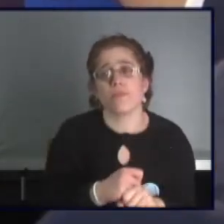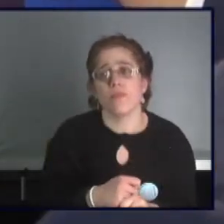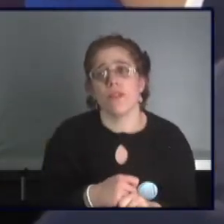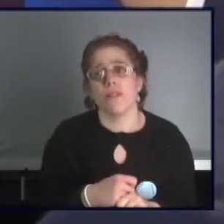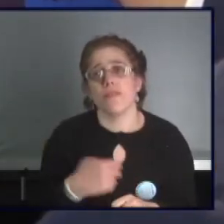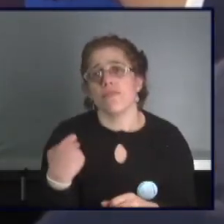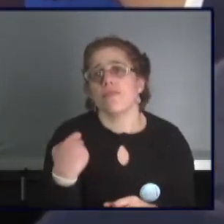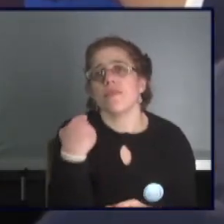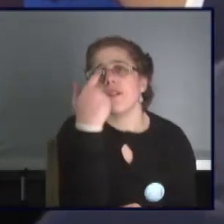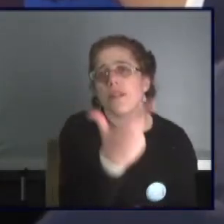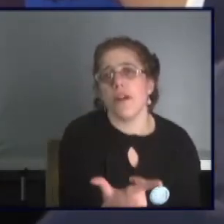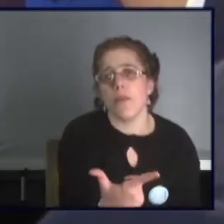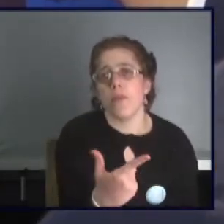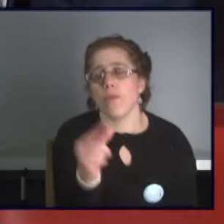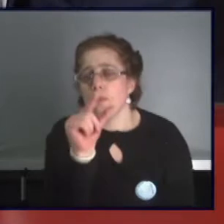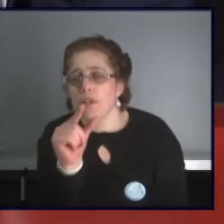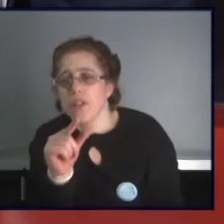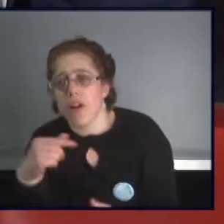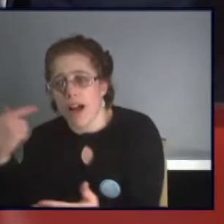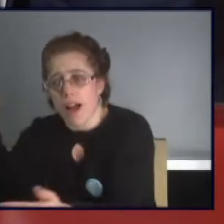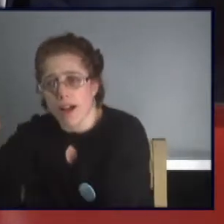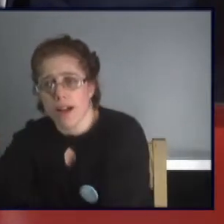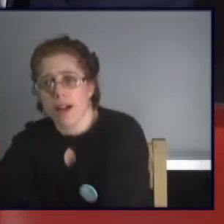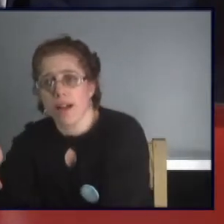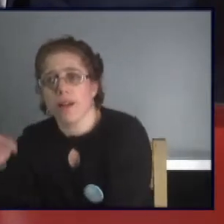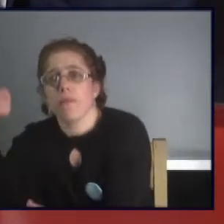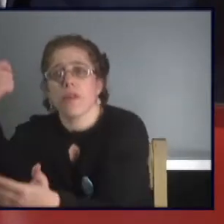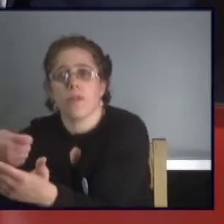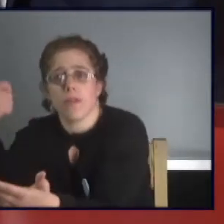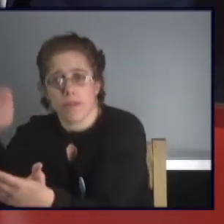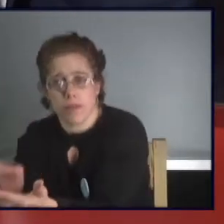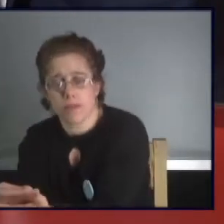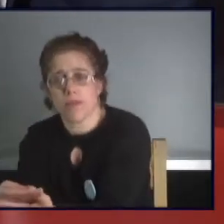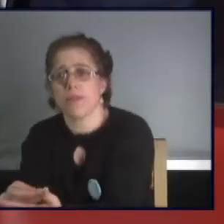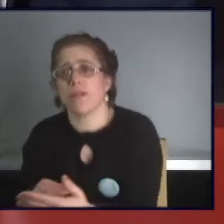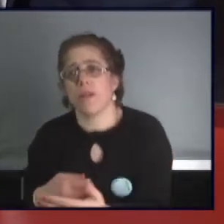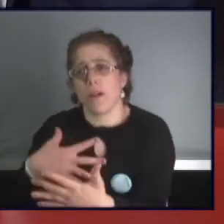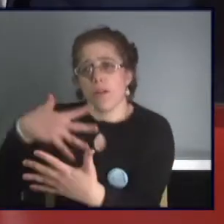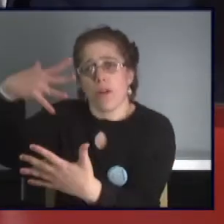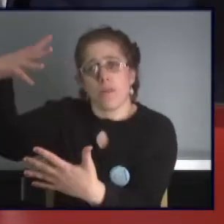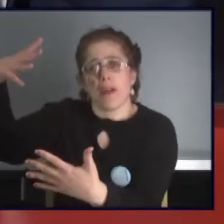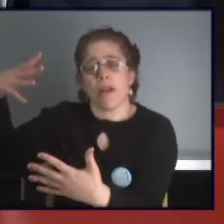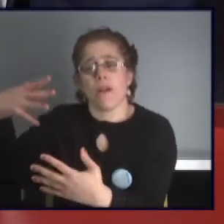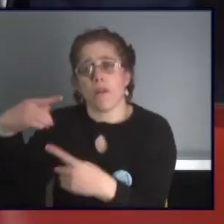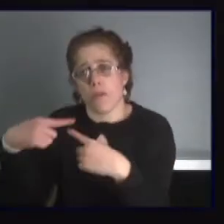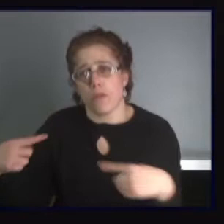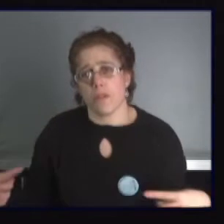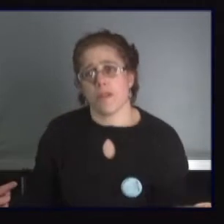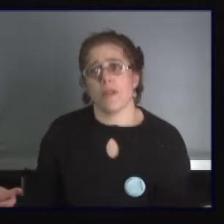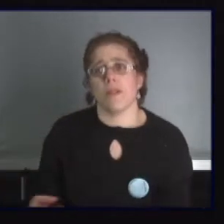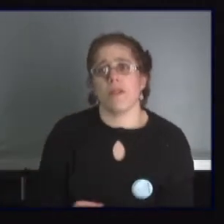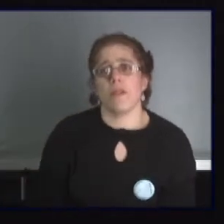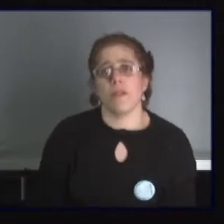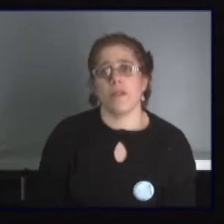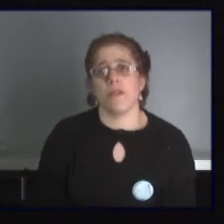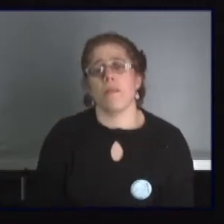un poquito acá pero por el otro lado seguimos pagando enormes montos por ejemplo en el tema de la